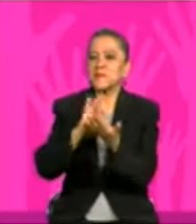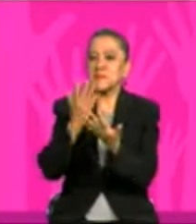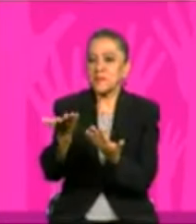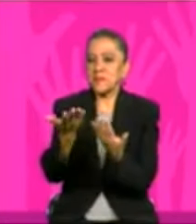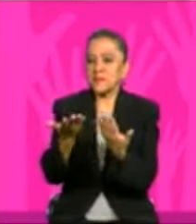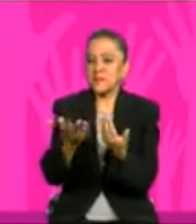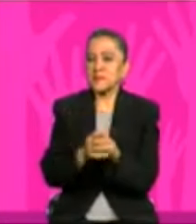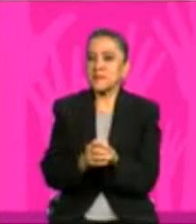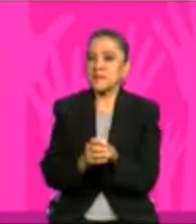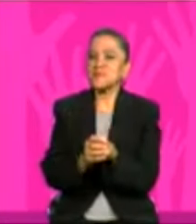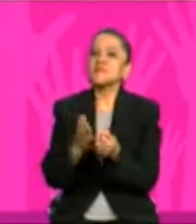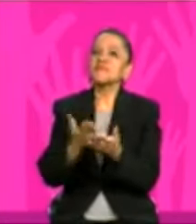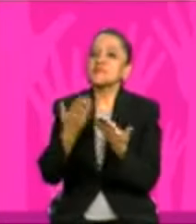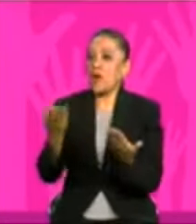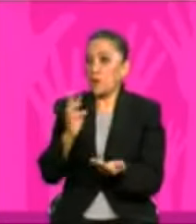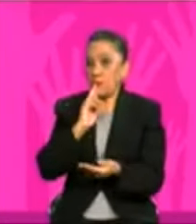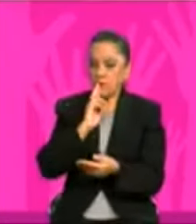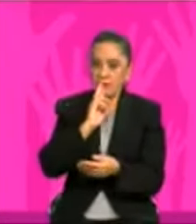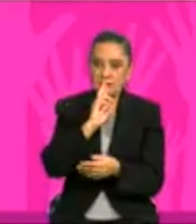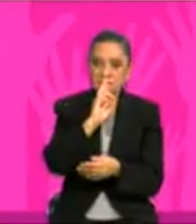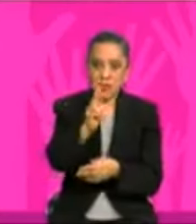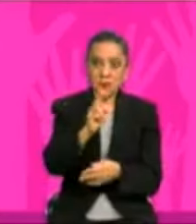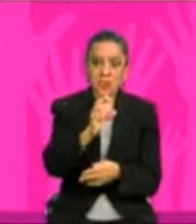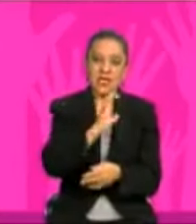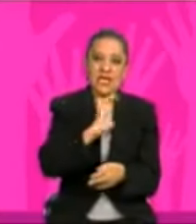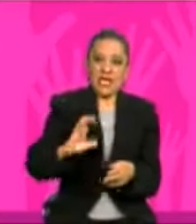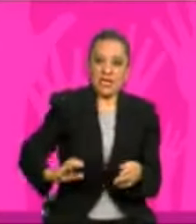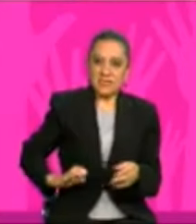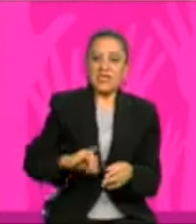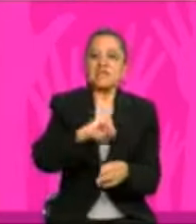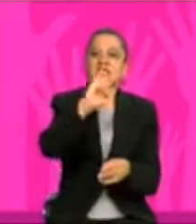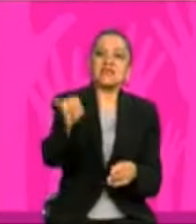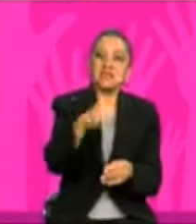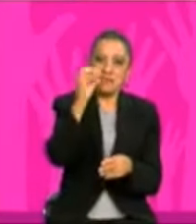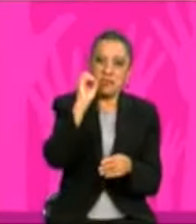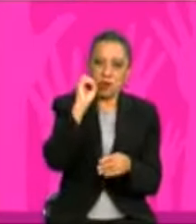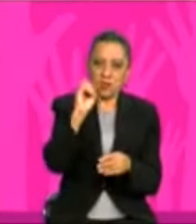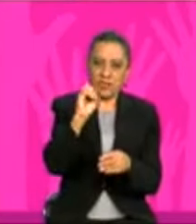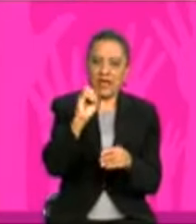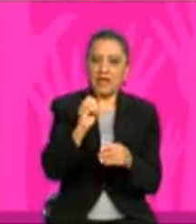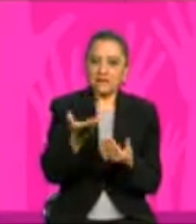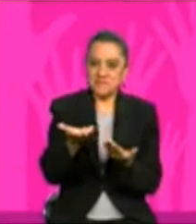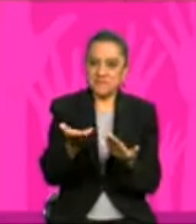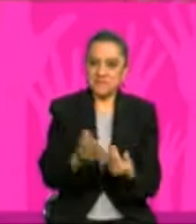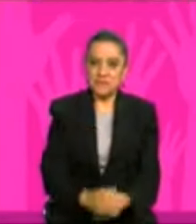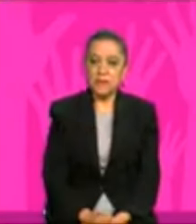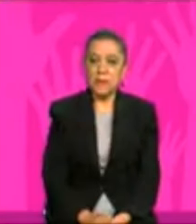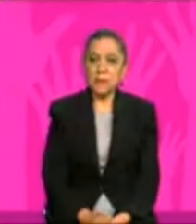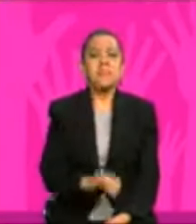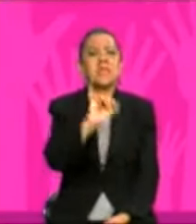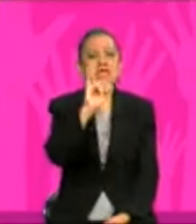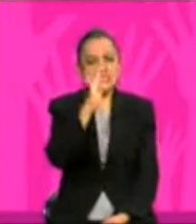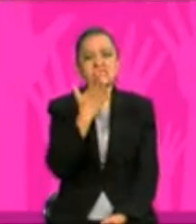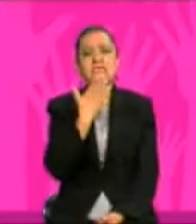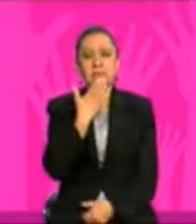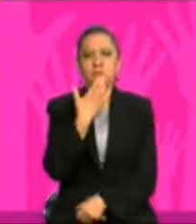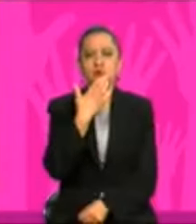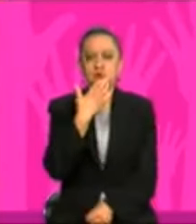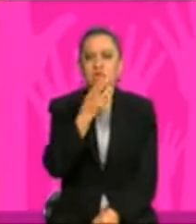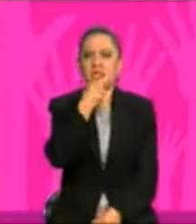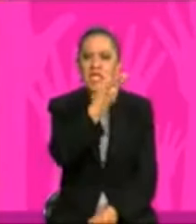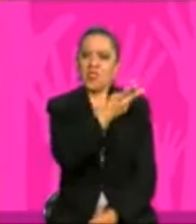escuchemos en su derecho de réplica a la candidata Jessica Ortega de la Cruz. Adelante, candidata. Gracias. Está muy bien lo que